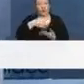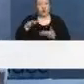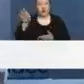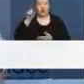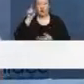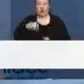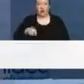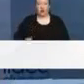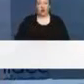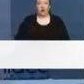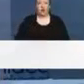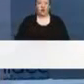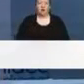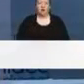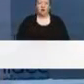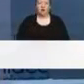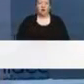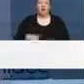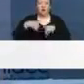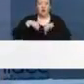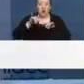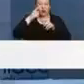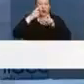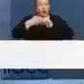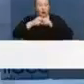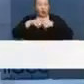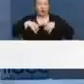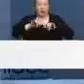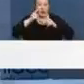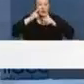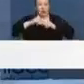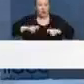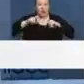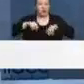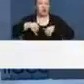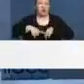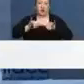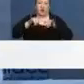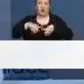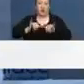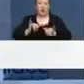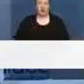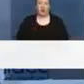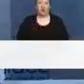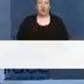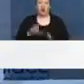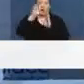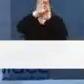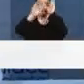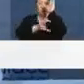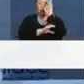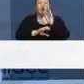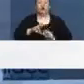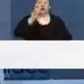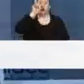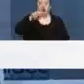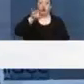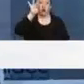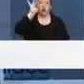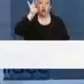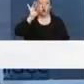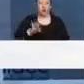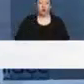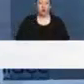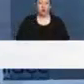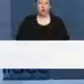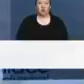lamentablemente seguimos encontrar por eso se incluyó en la constitución del 2008 sabiamente la figura